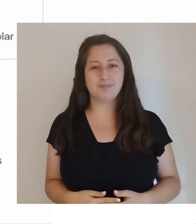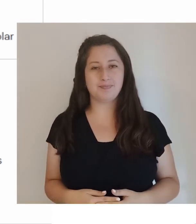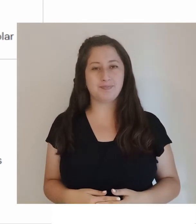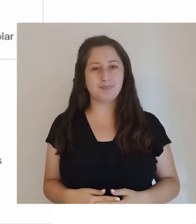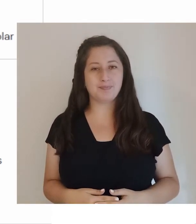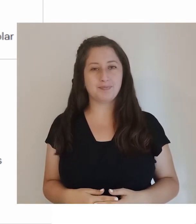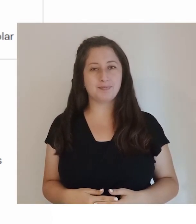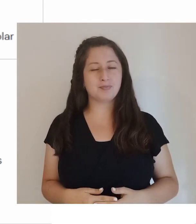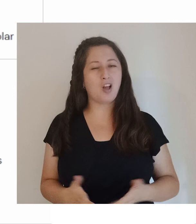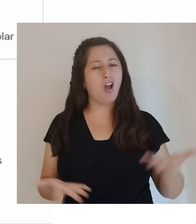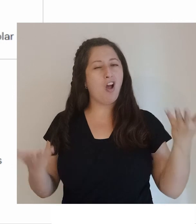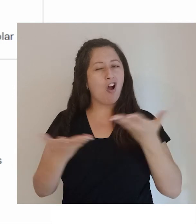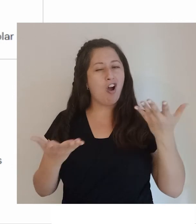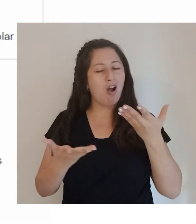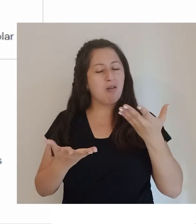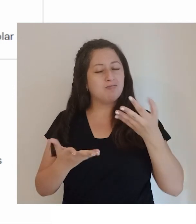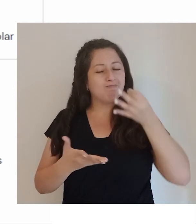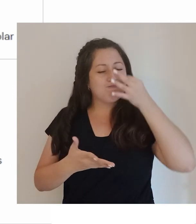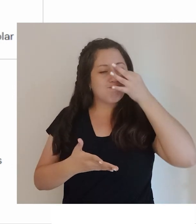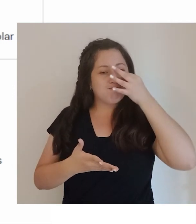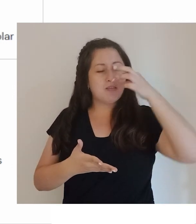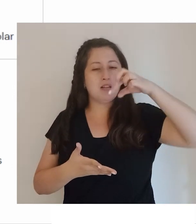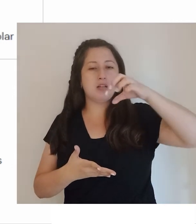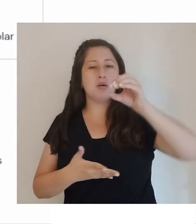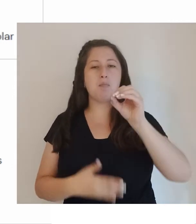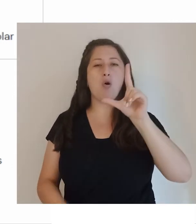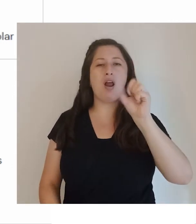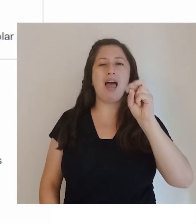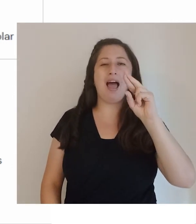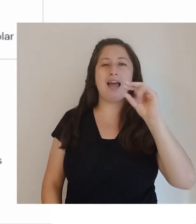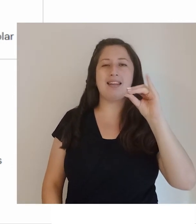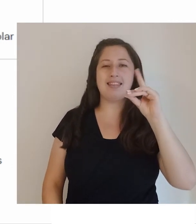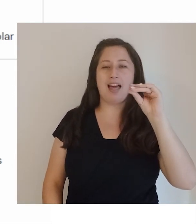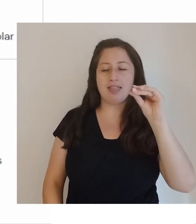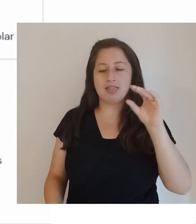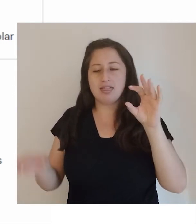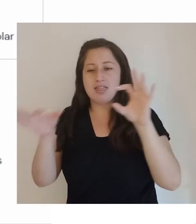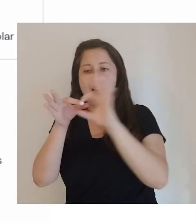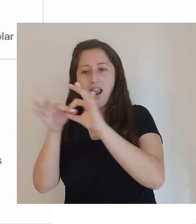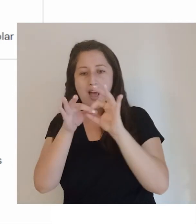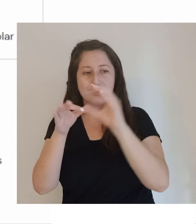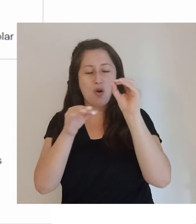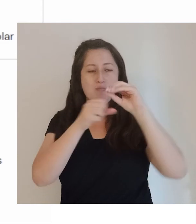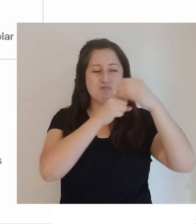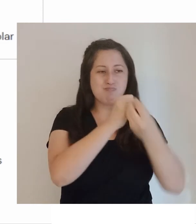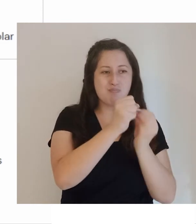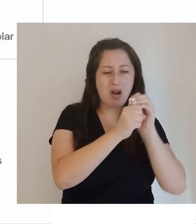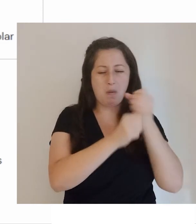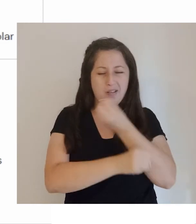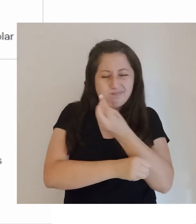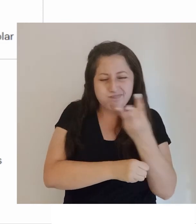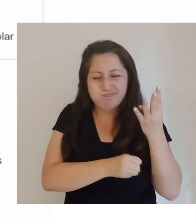¿Cómo determinar la polaridad de un enlace o de una molécula? Esta cápsula no tiene